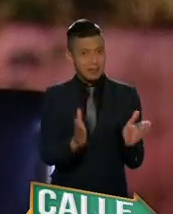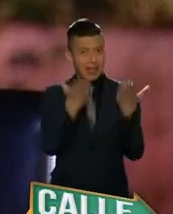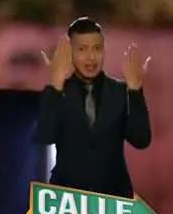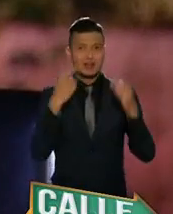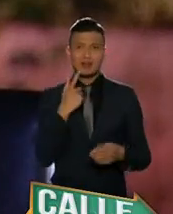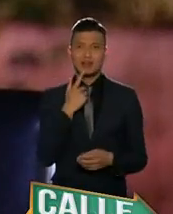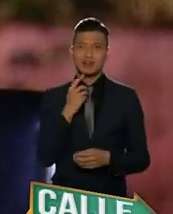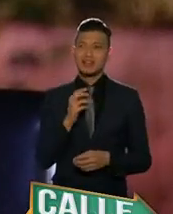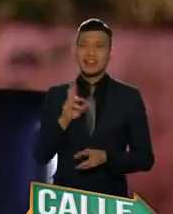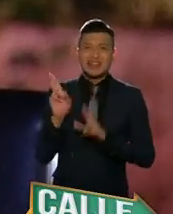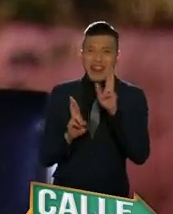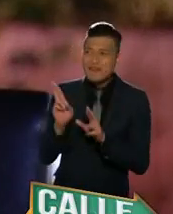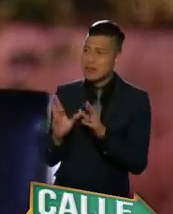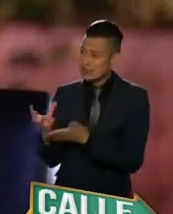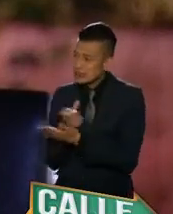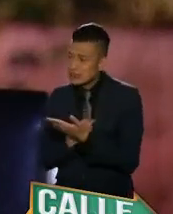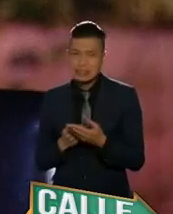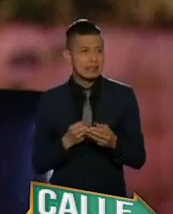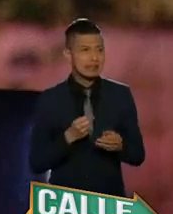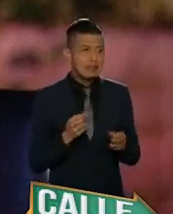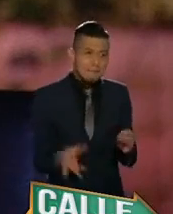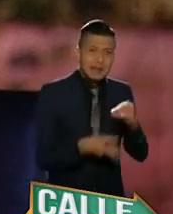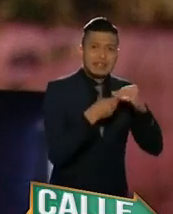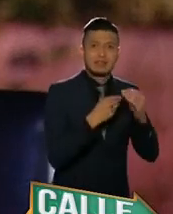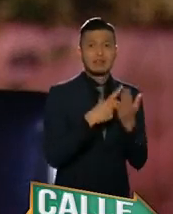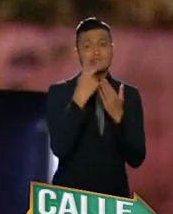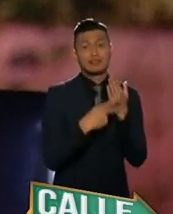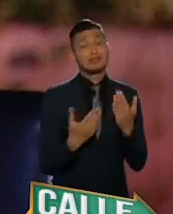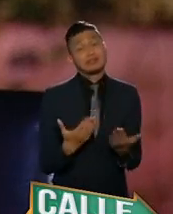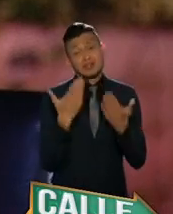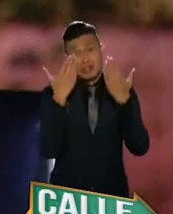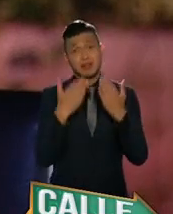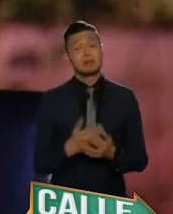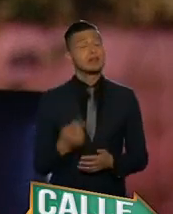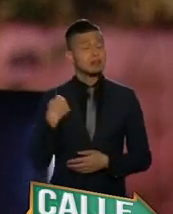complementa. De manera que esto es un círculo muy virtuoso y nos alegra mucho haberlo echado a andar este año.